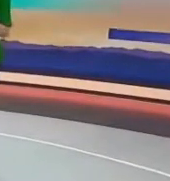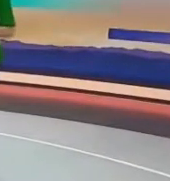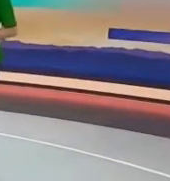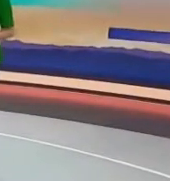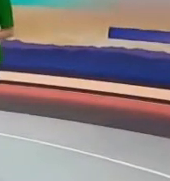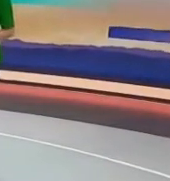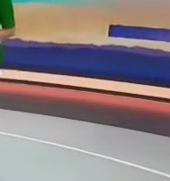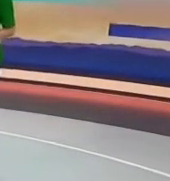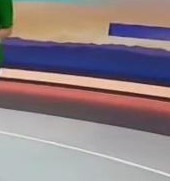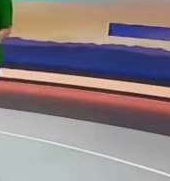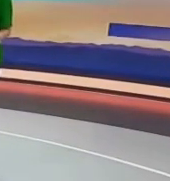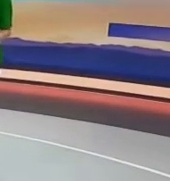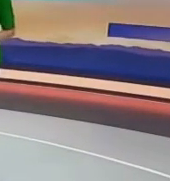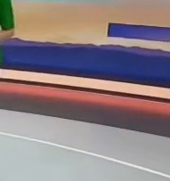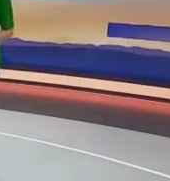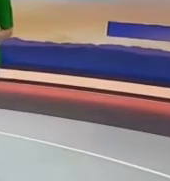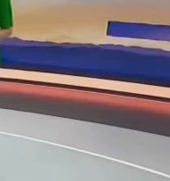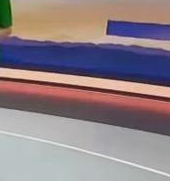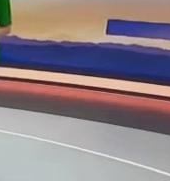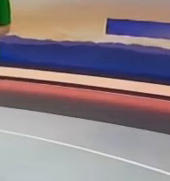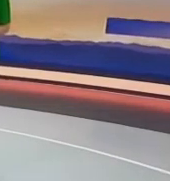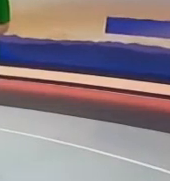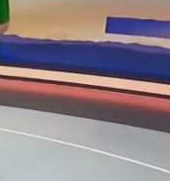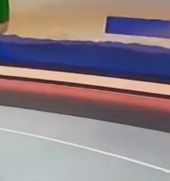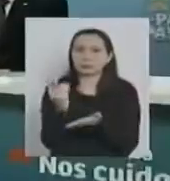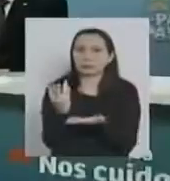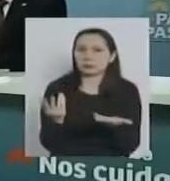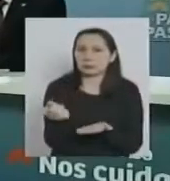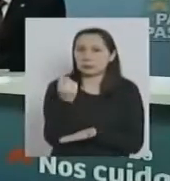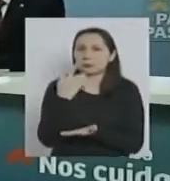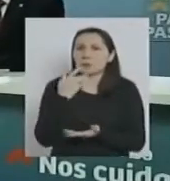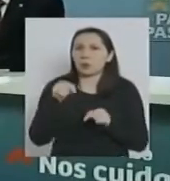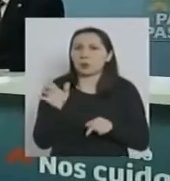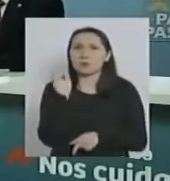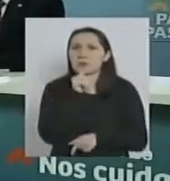París, precisamente por la forma en que ha enfrentado la pandemia.